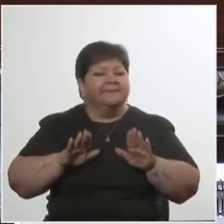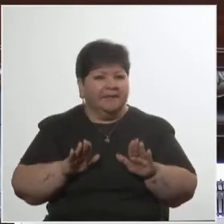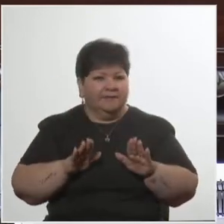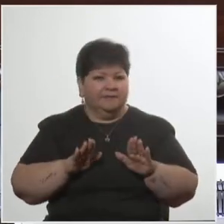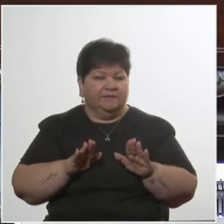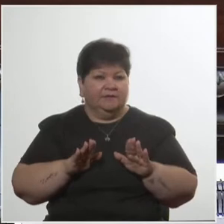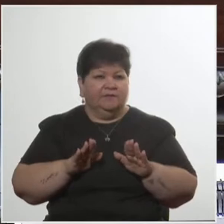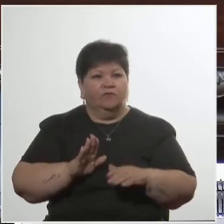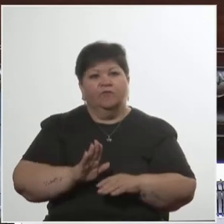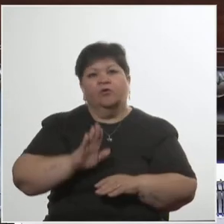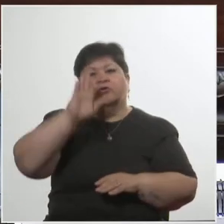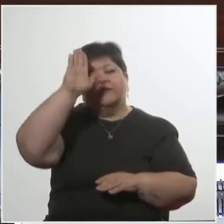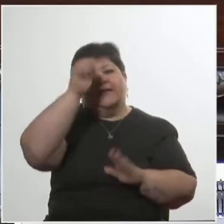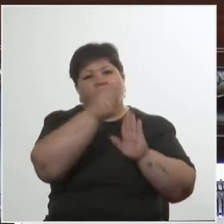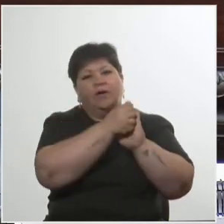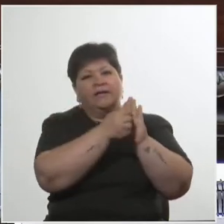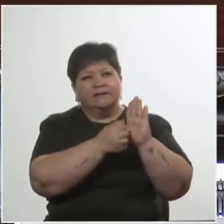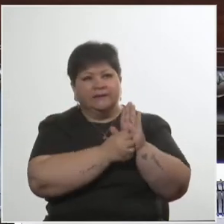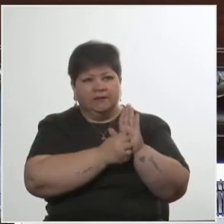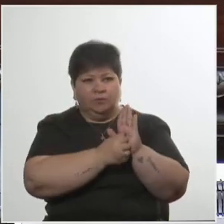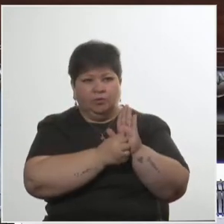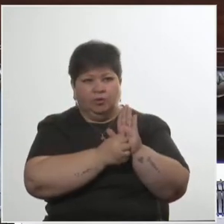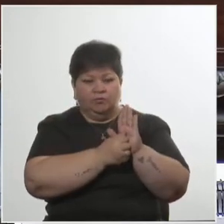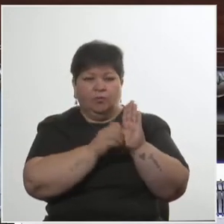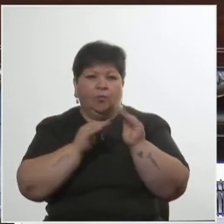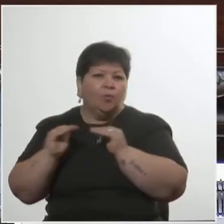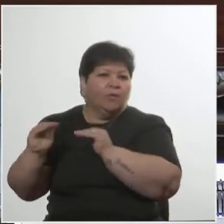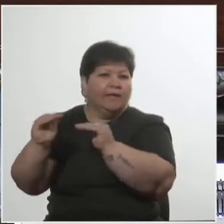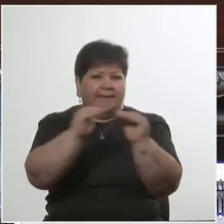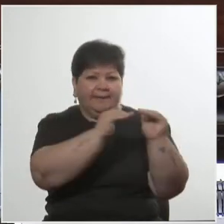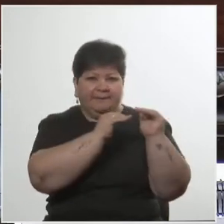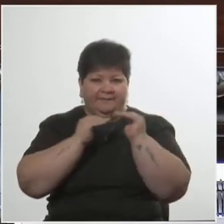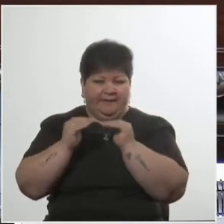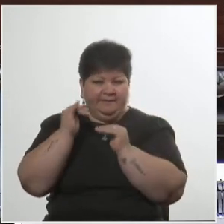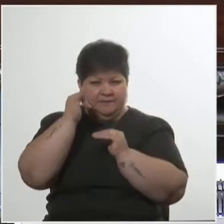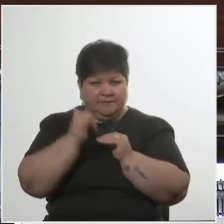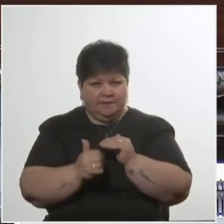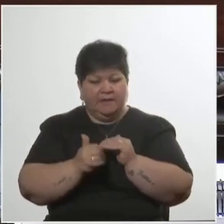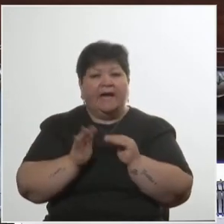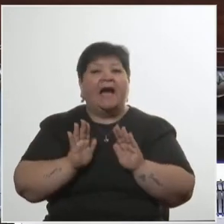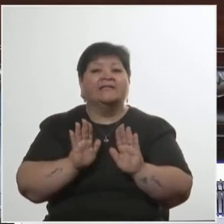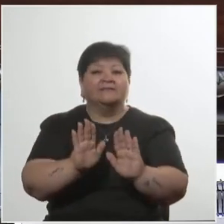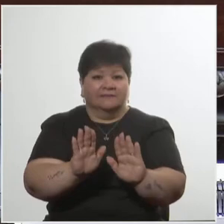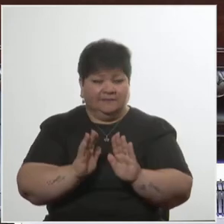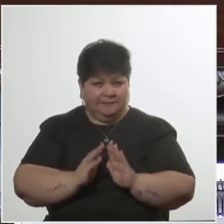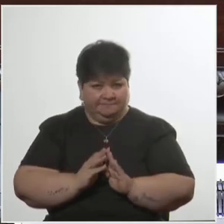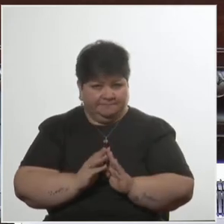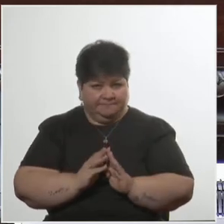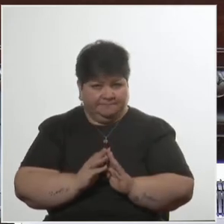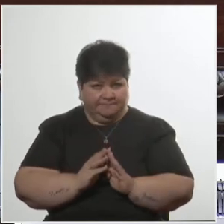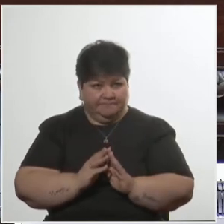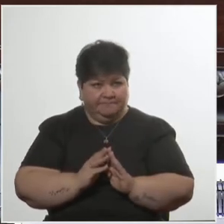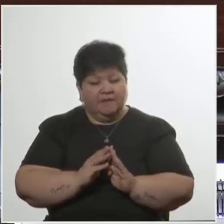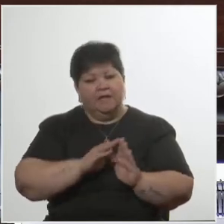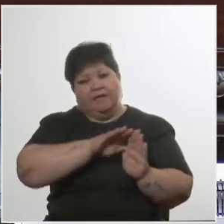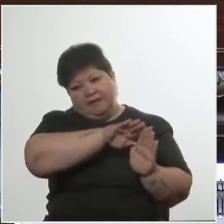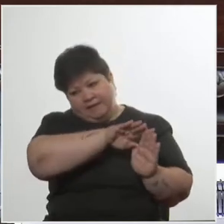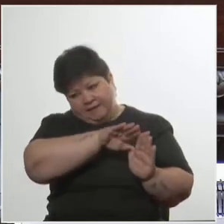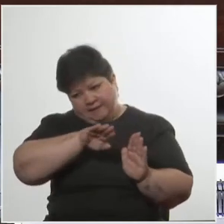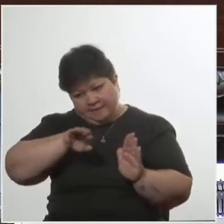votando los artículos que serán votados por unanimidad de esa manera entonces sacaríamos